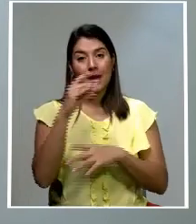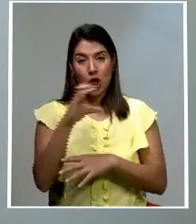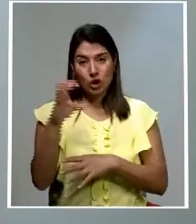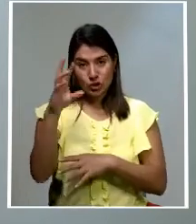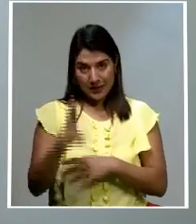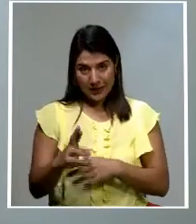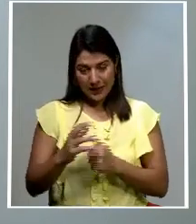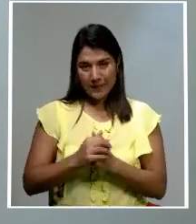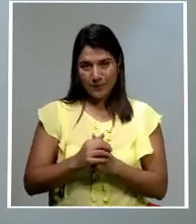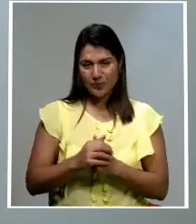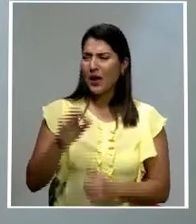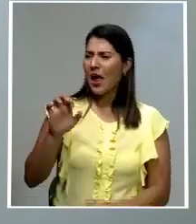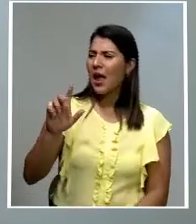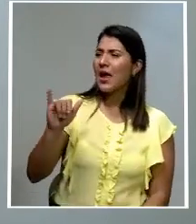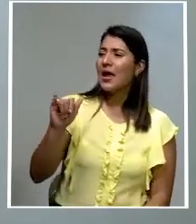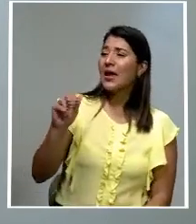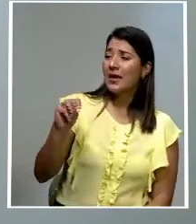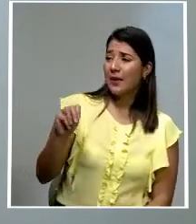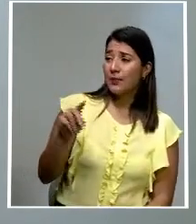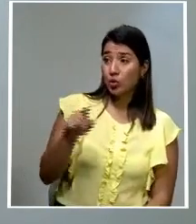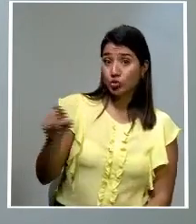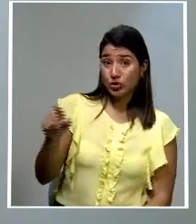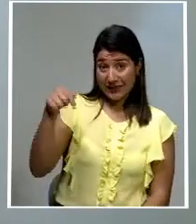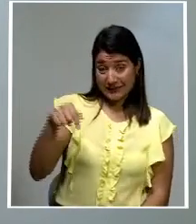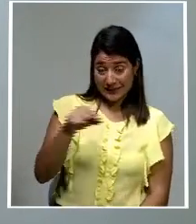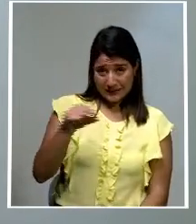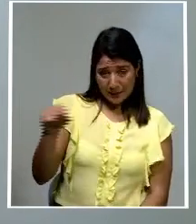ustedes durante esta semana y bueno,